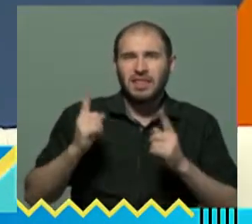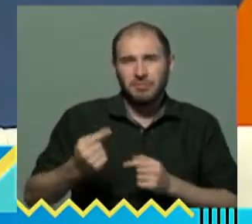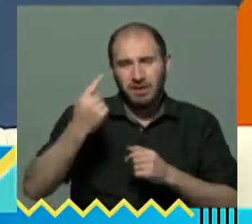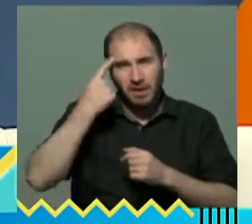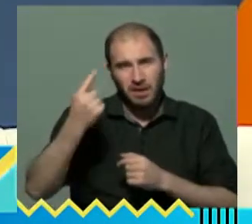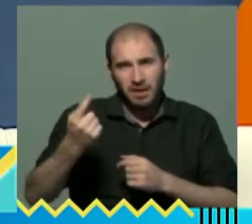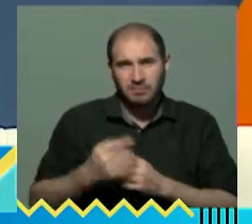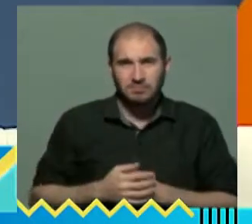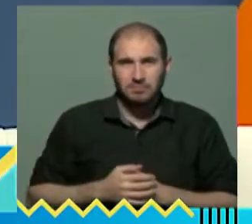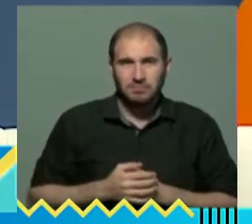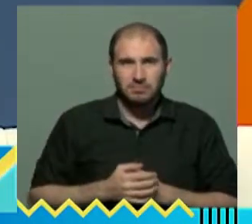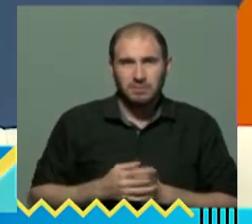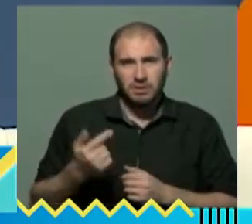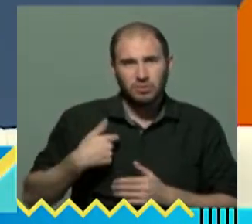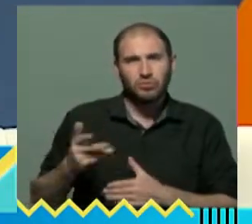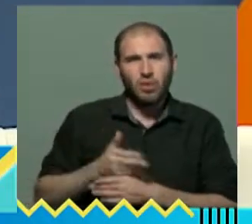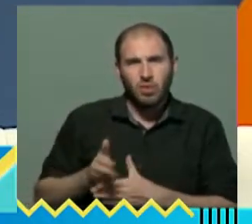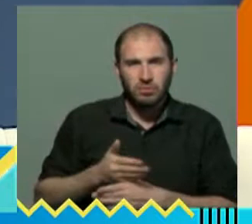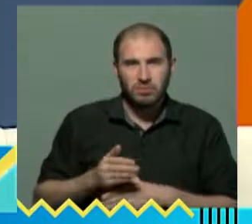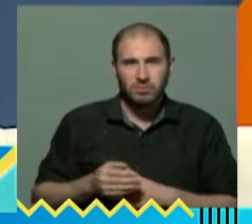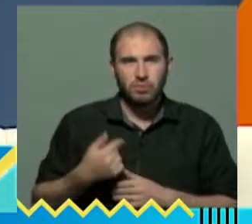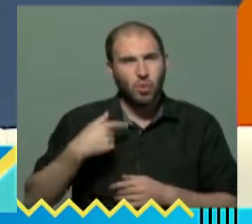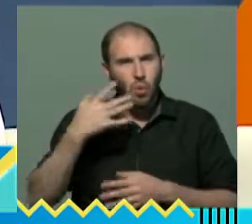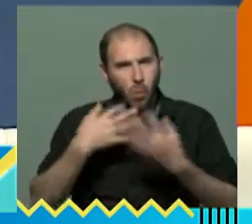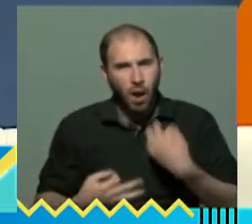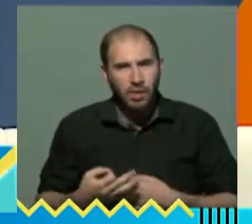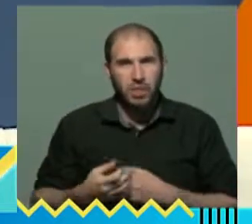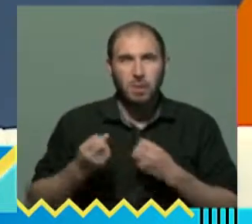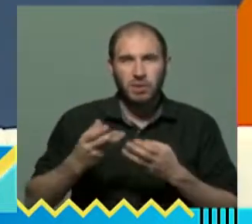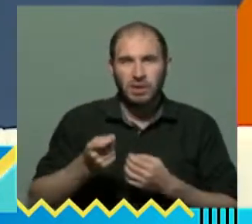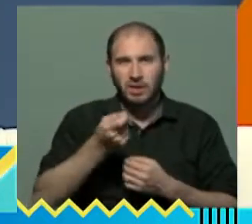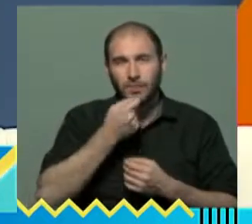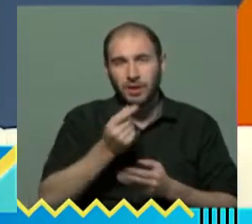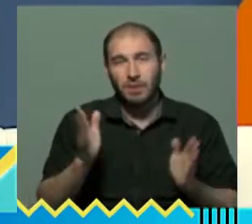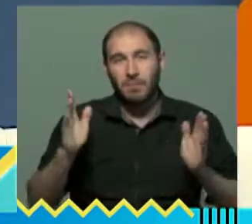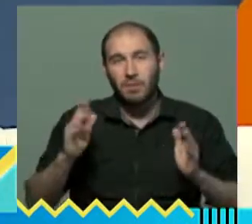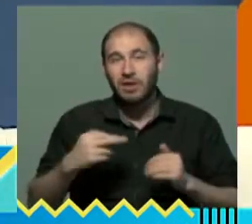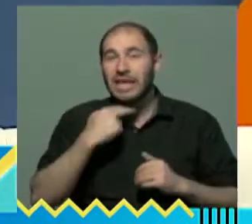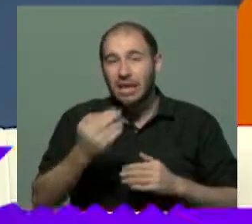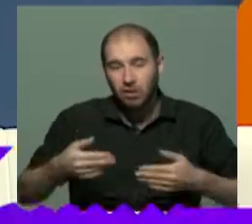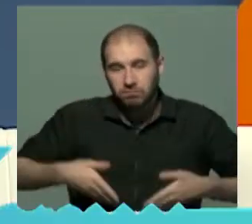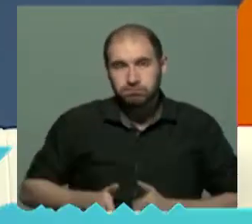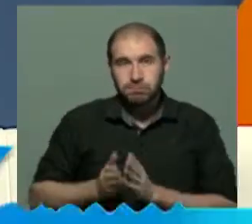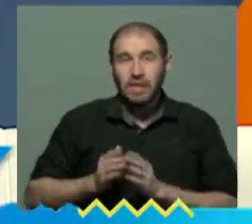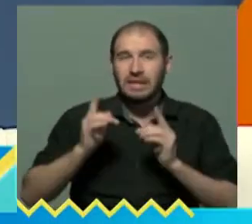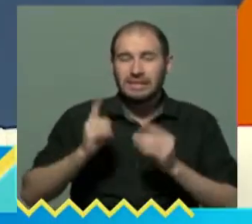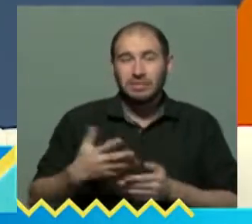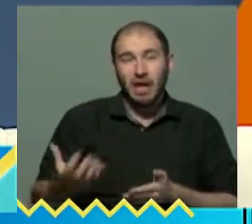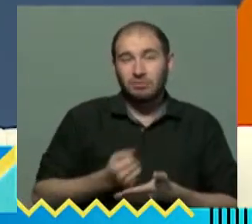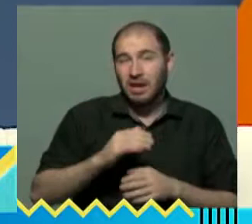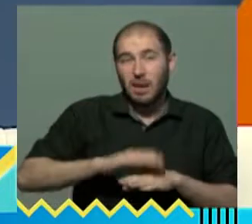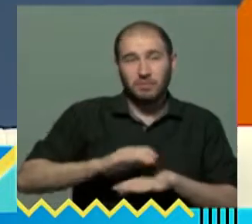conciencia de decir, che, estoy en pareja, me cuido, porque si se da la gracia de tener un hijo, también hay que asumir que